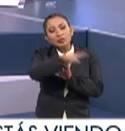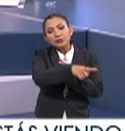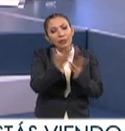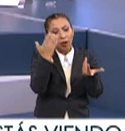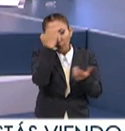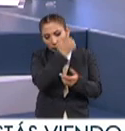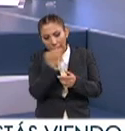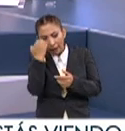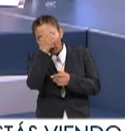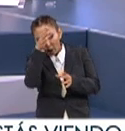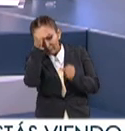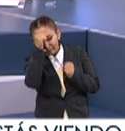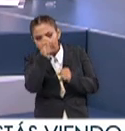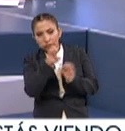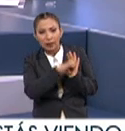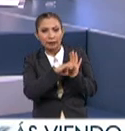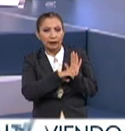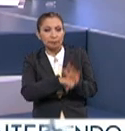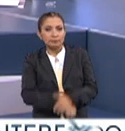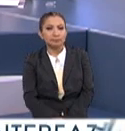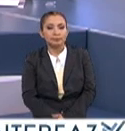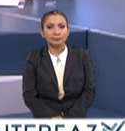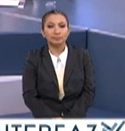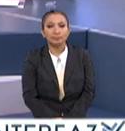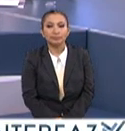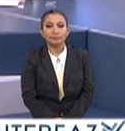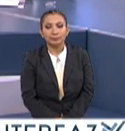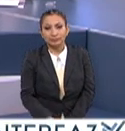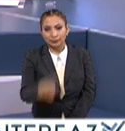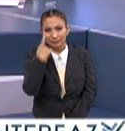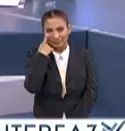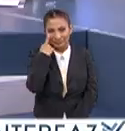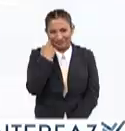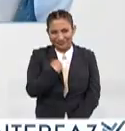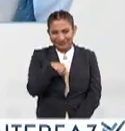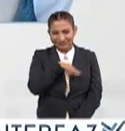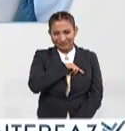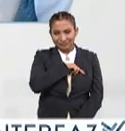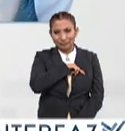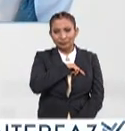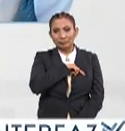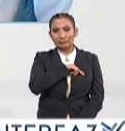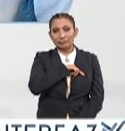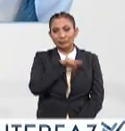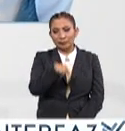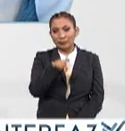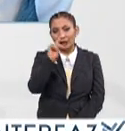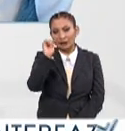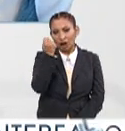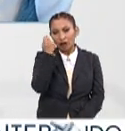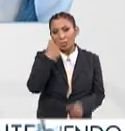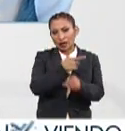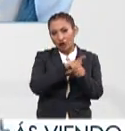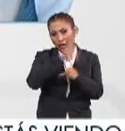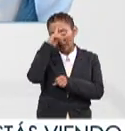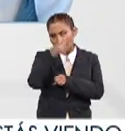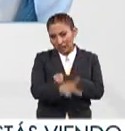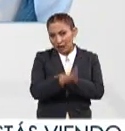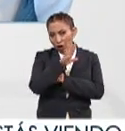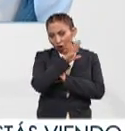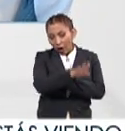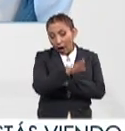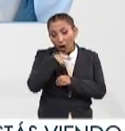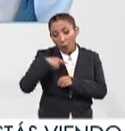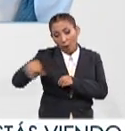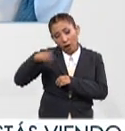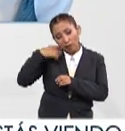están evaluando, el concepto de ética? Fíjate que nosotros, el Tecnológico Nacional de México, en